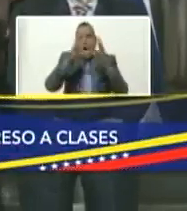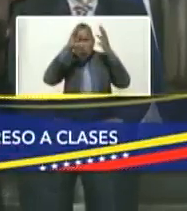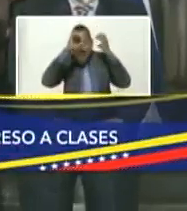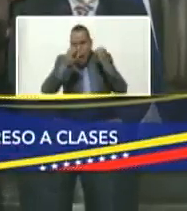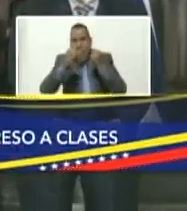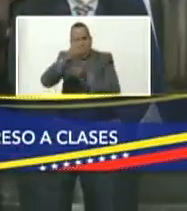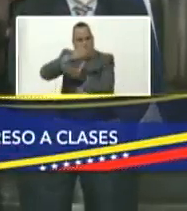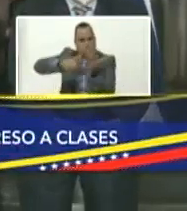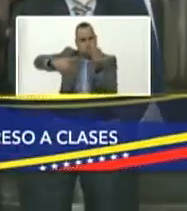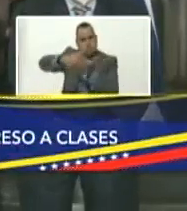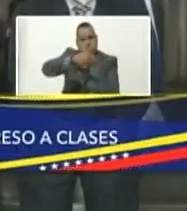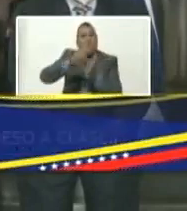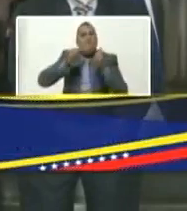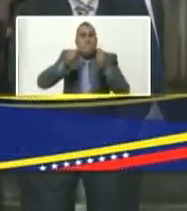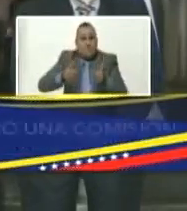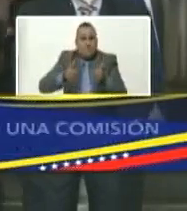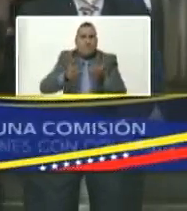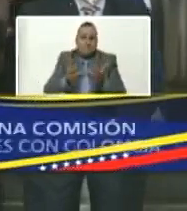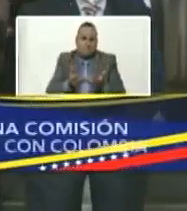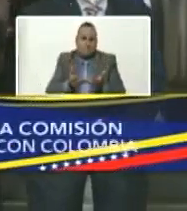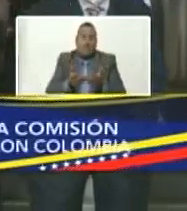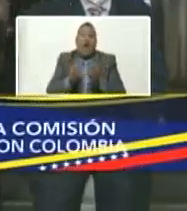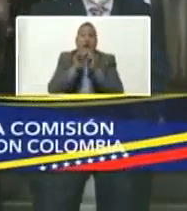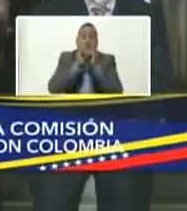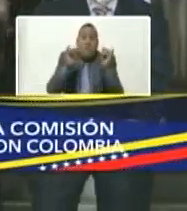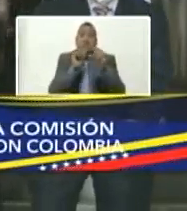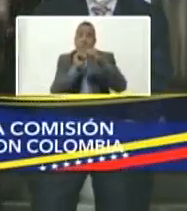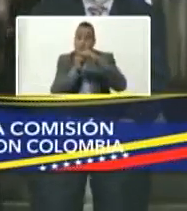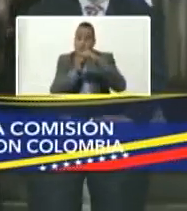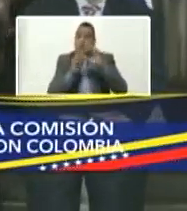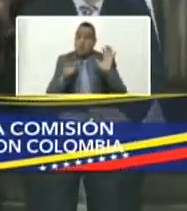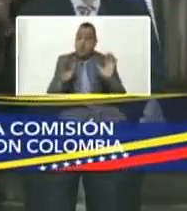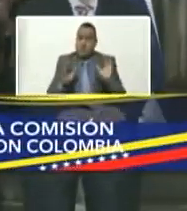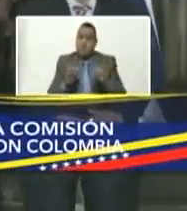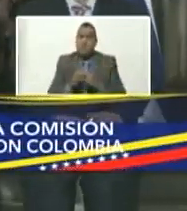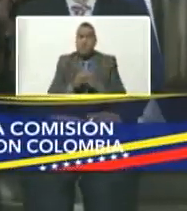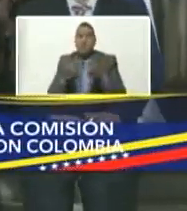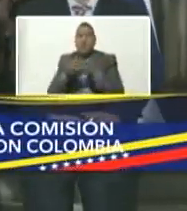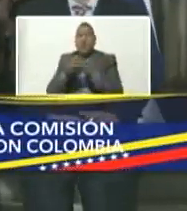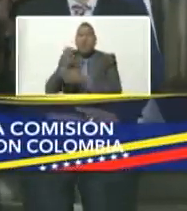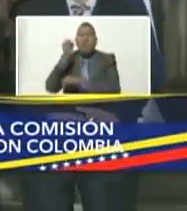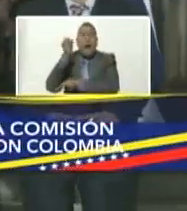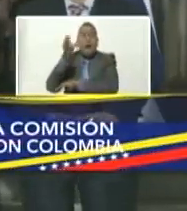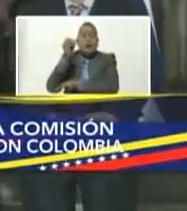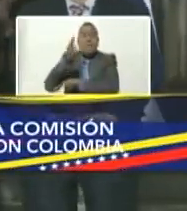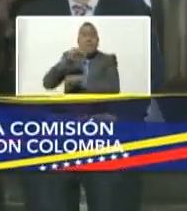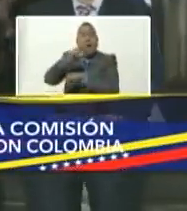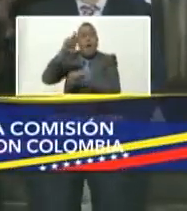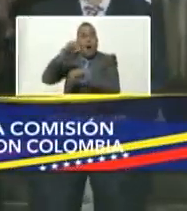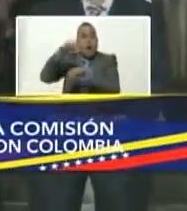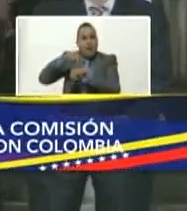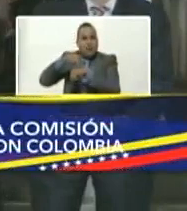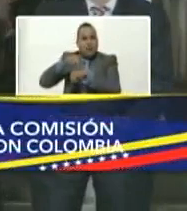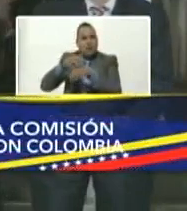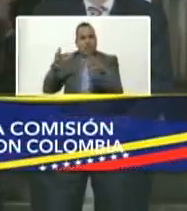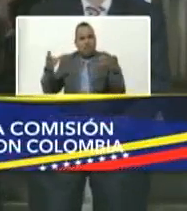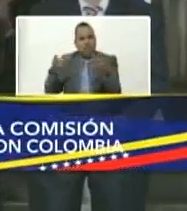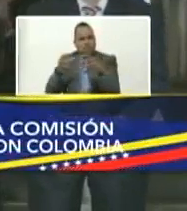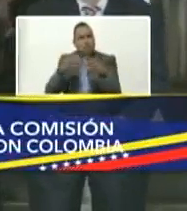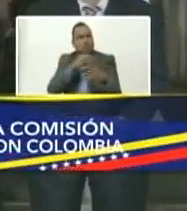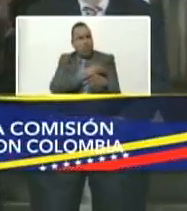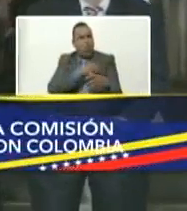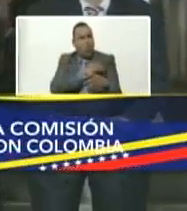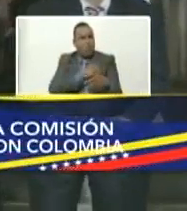buenas noticias que han venido y el Parlamento venezolano, la Asamblea Nacional, ha conformado esa